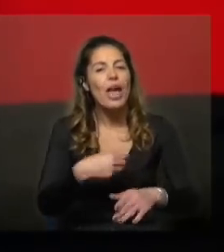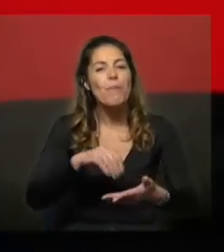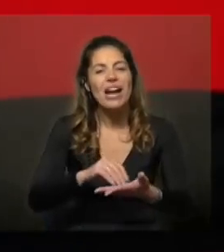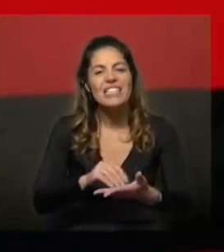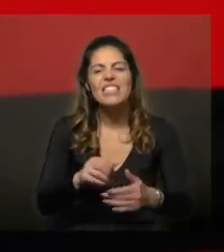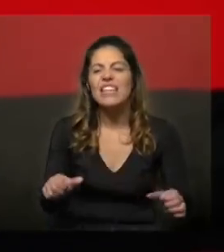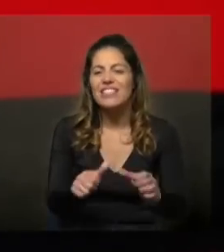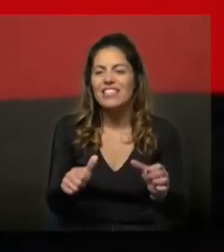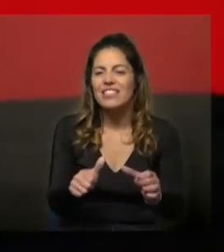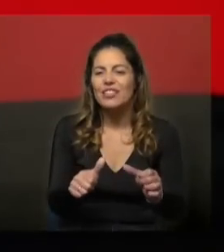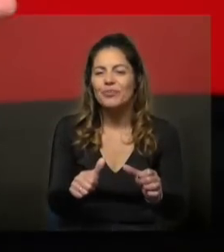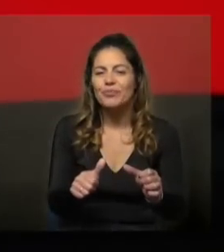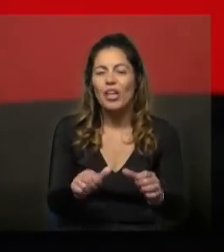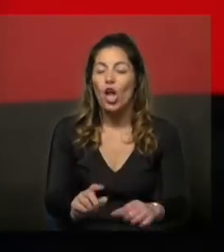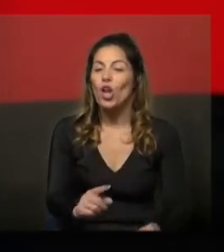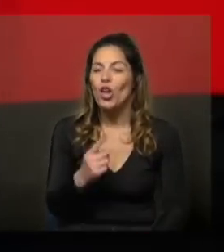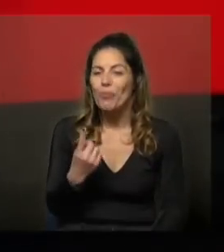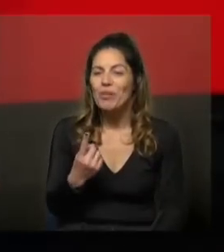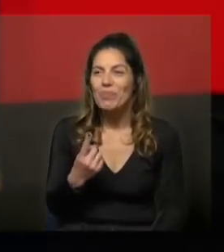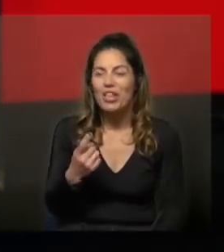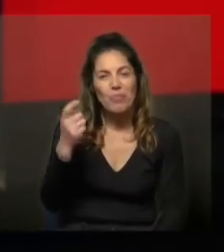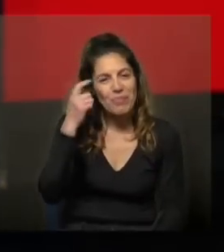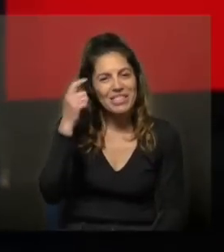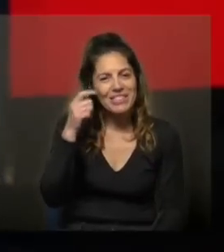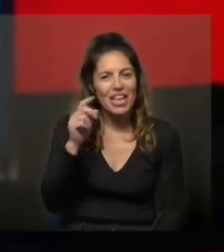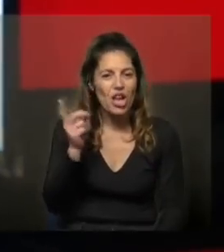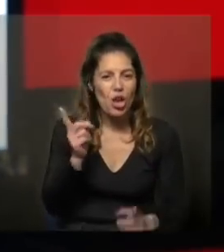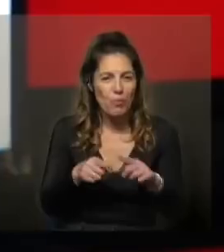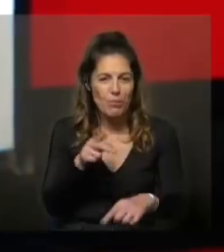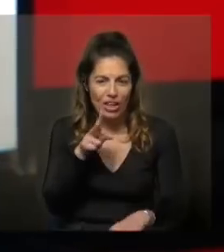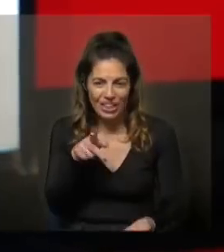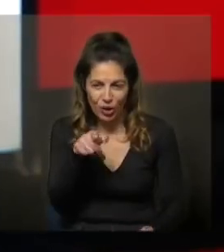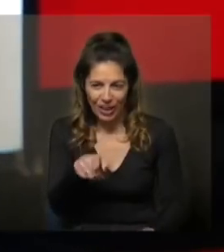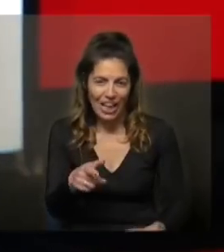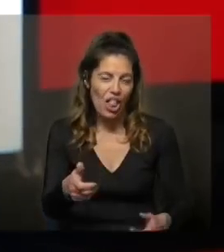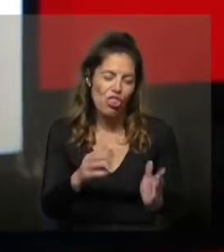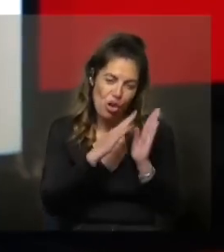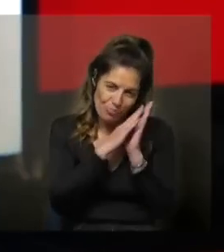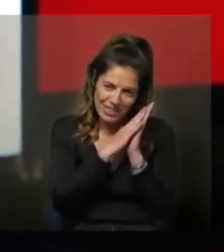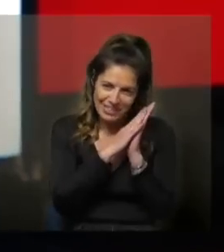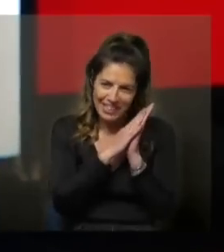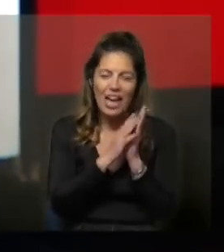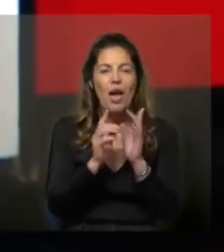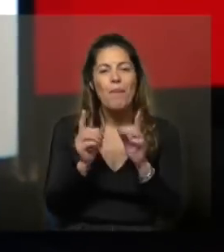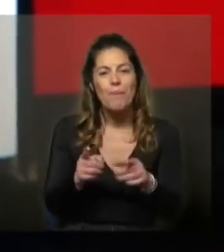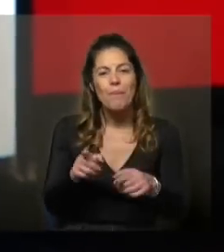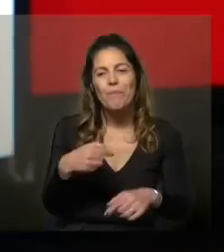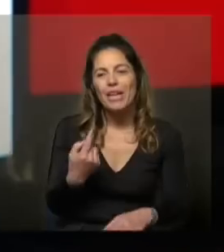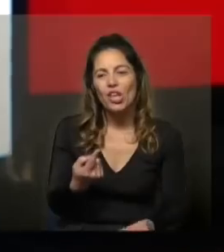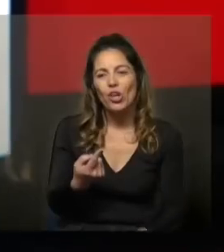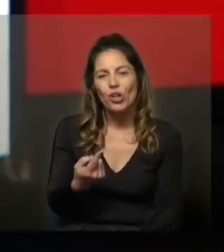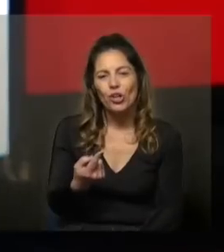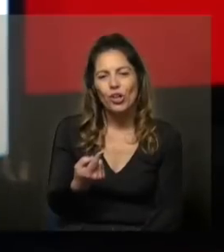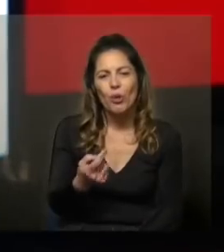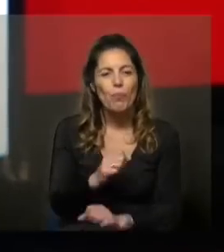ahora más y lo primero que me vino a la cabeza fue lo mismo que dijo Petro dormir Dormir pero pero bueno